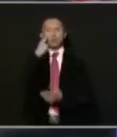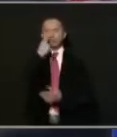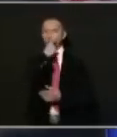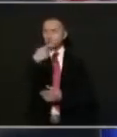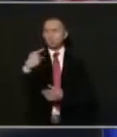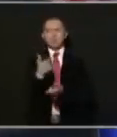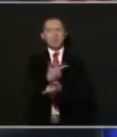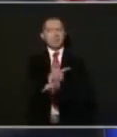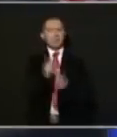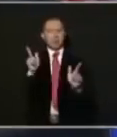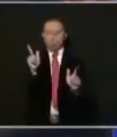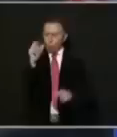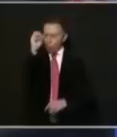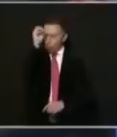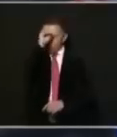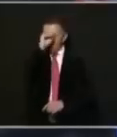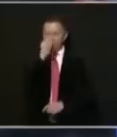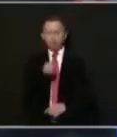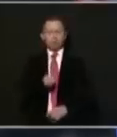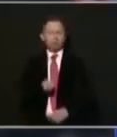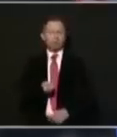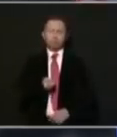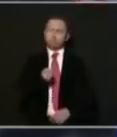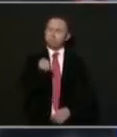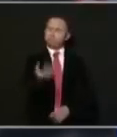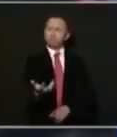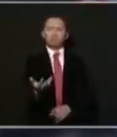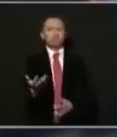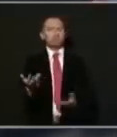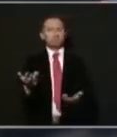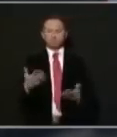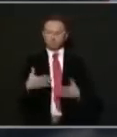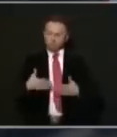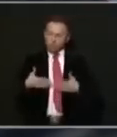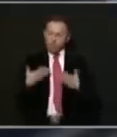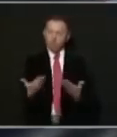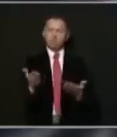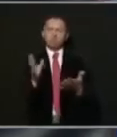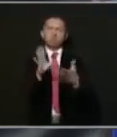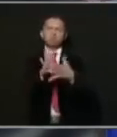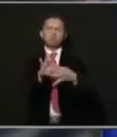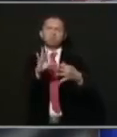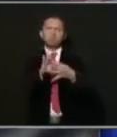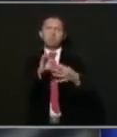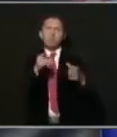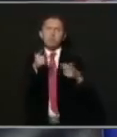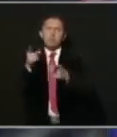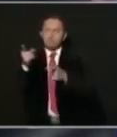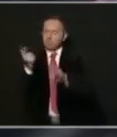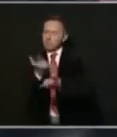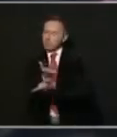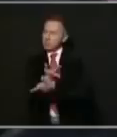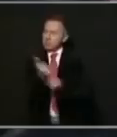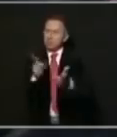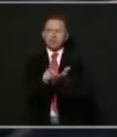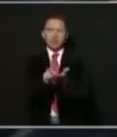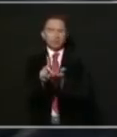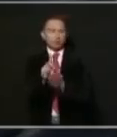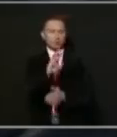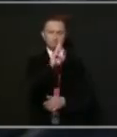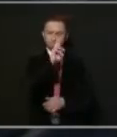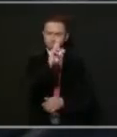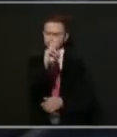de manifestación, de expresión, y les recomendamos a